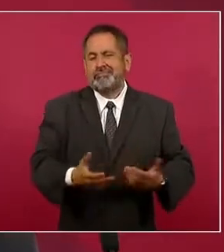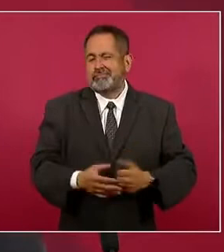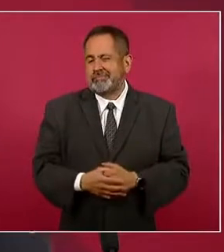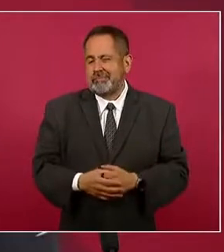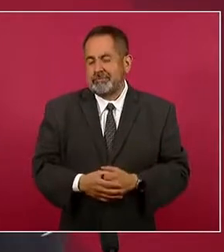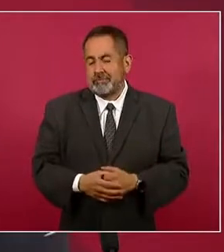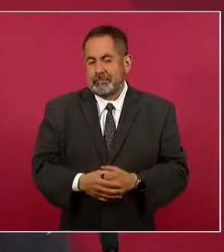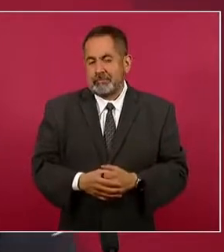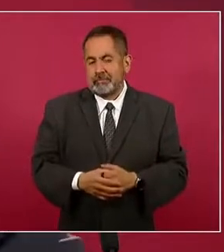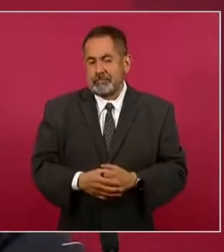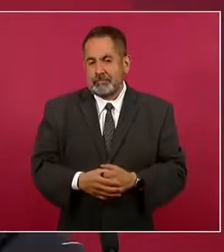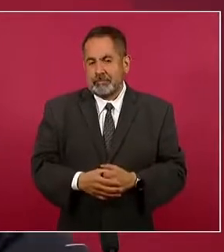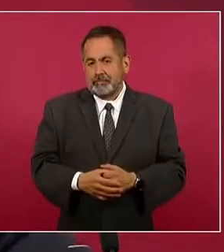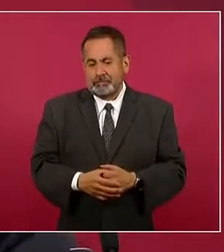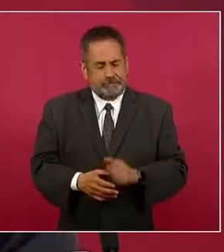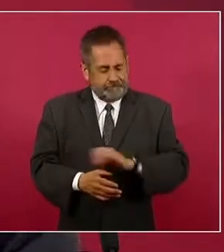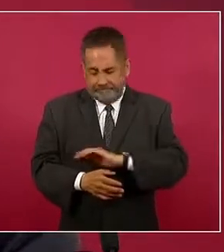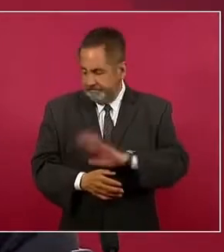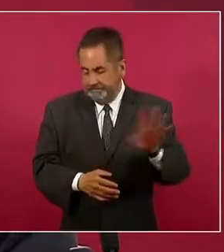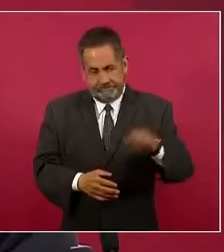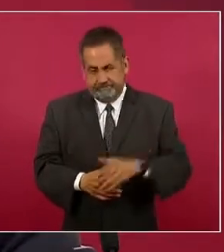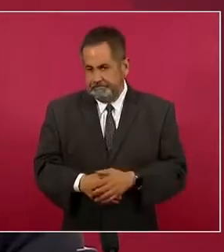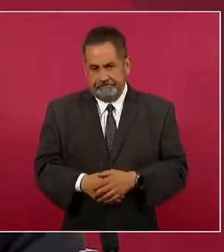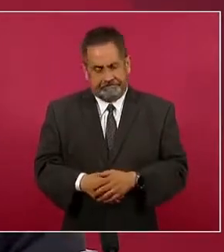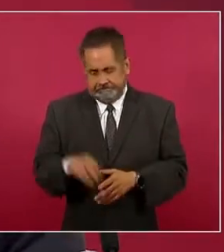Entonces, no,